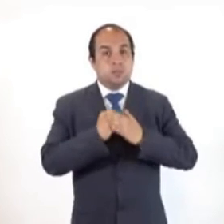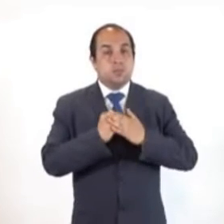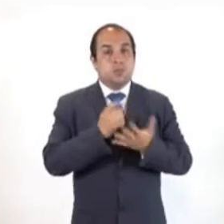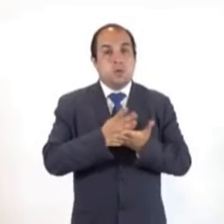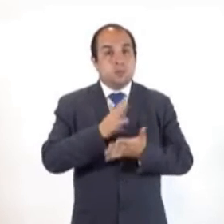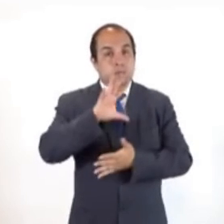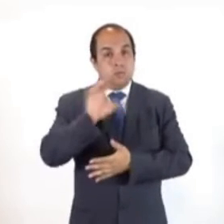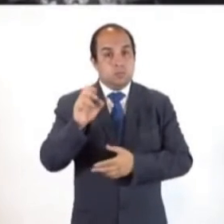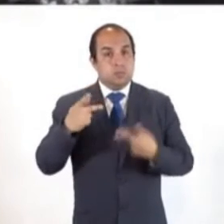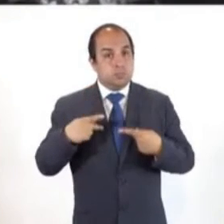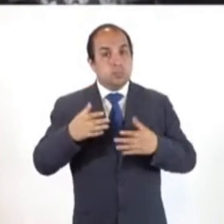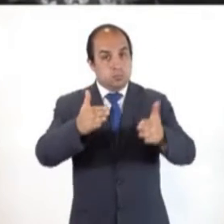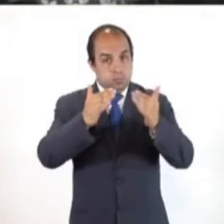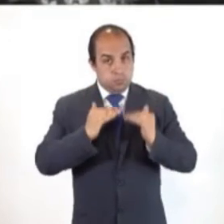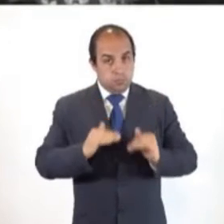500 personas. Siguiente, por favor.